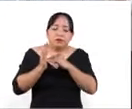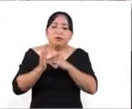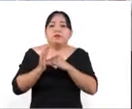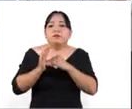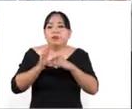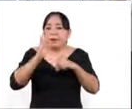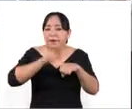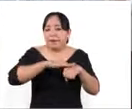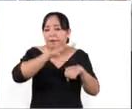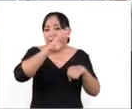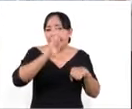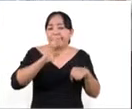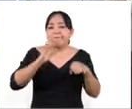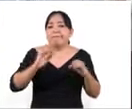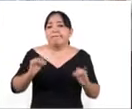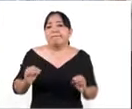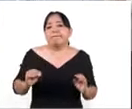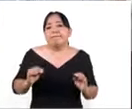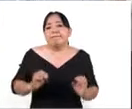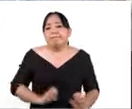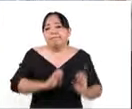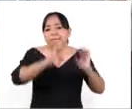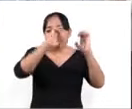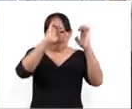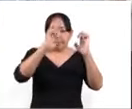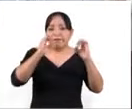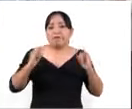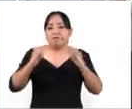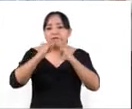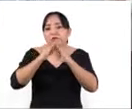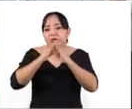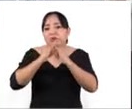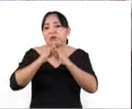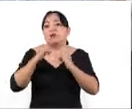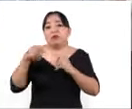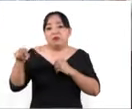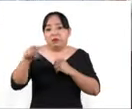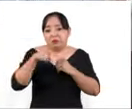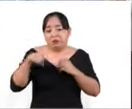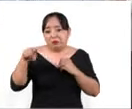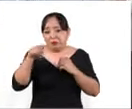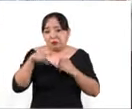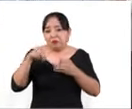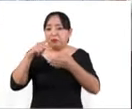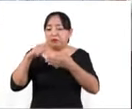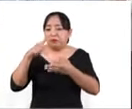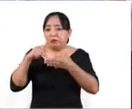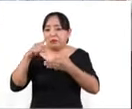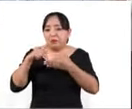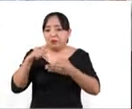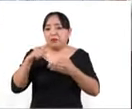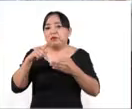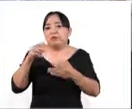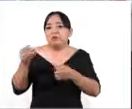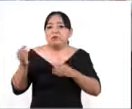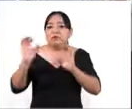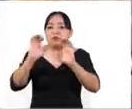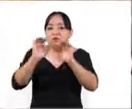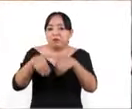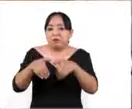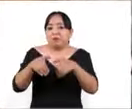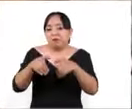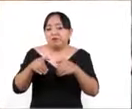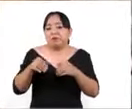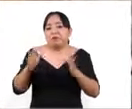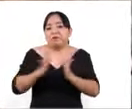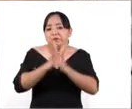20.628 inmuebles que fueron registrados en forma voluntaria en la plataforma que teníamos junto con la Coordinación Nacional de Protección Civil. Gracias.